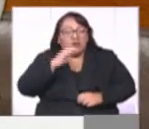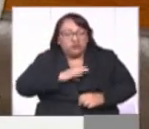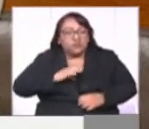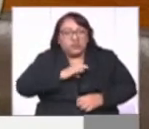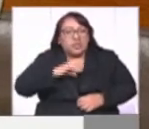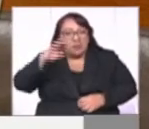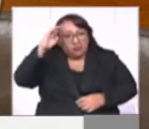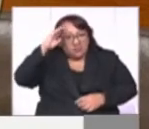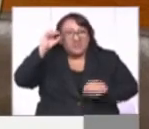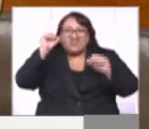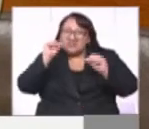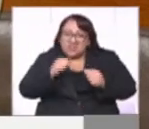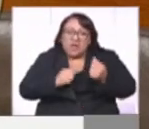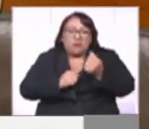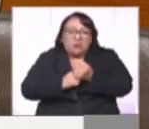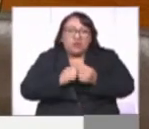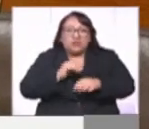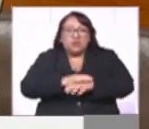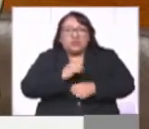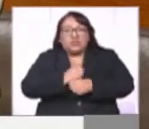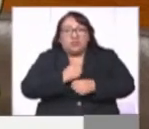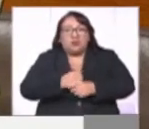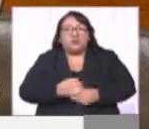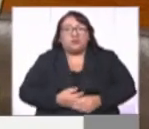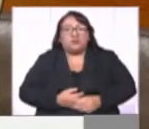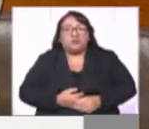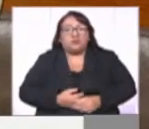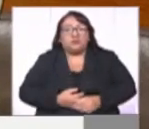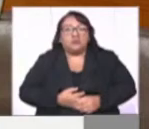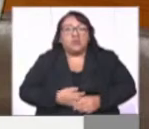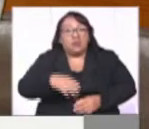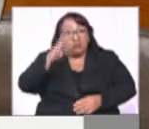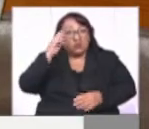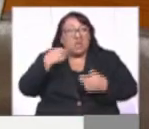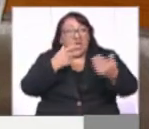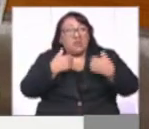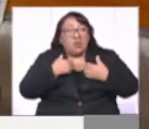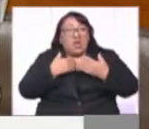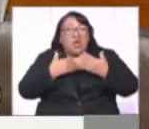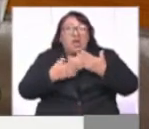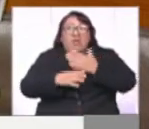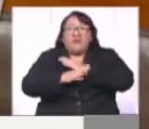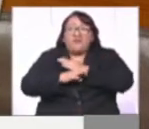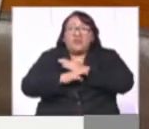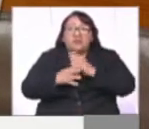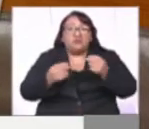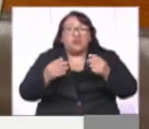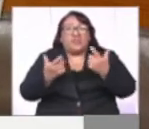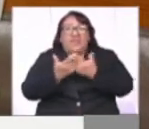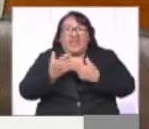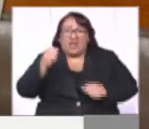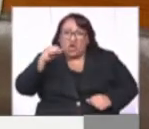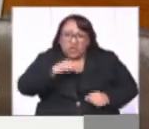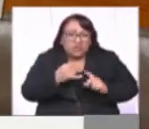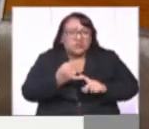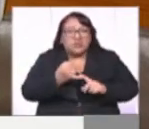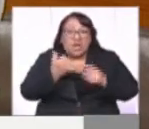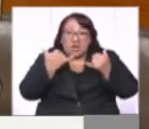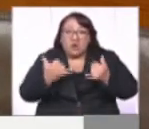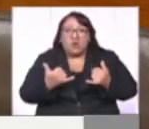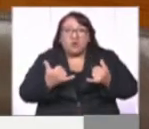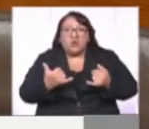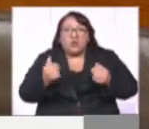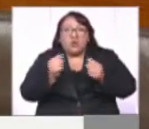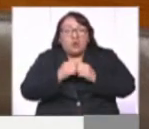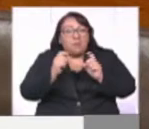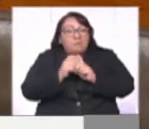o sí es el sostén de la democracia. La policía nos ha defendido de atropellos, de terroristas. Y hoy, con